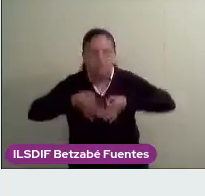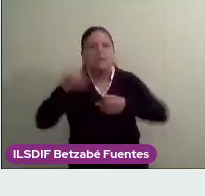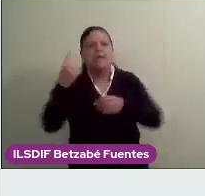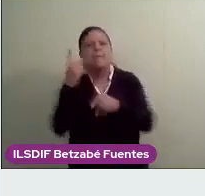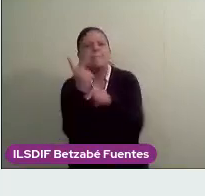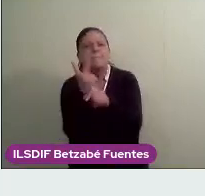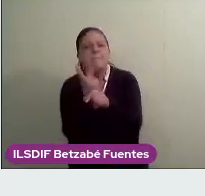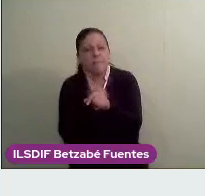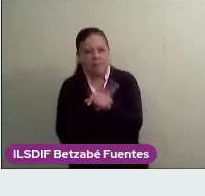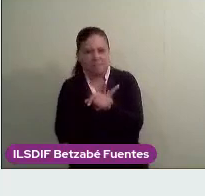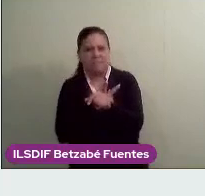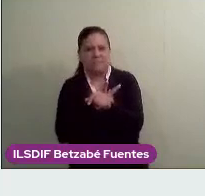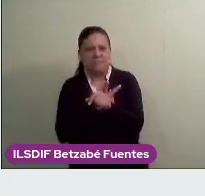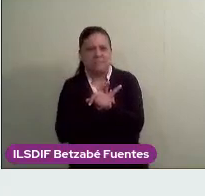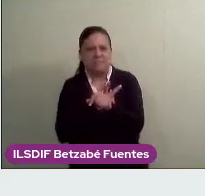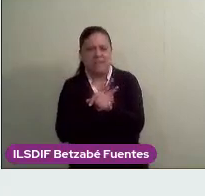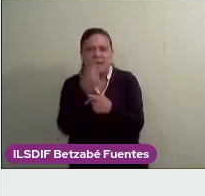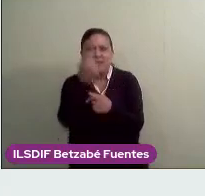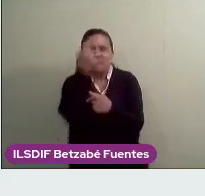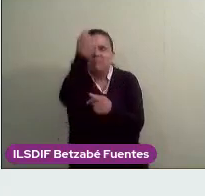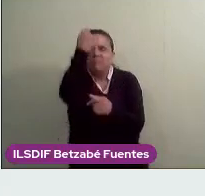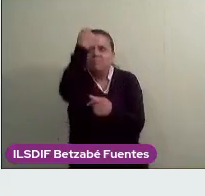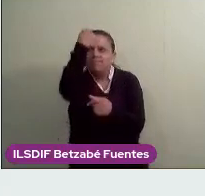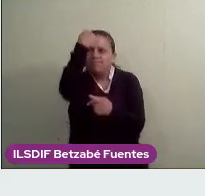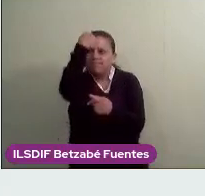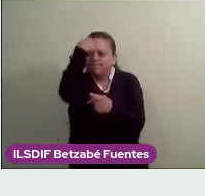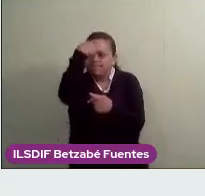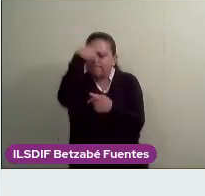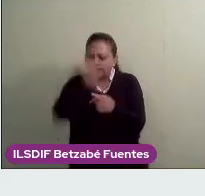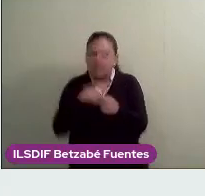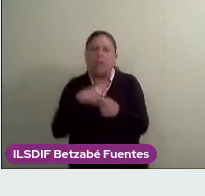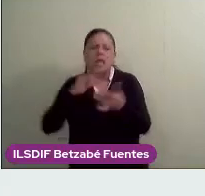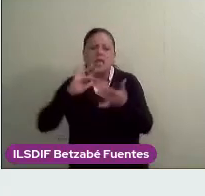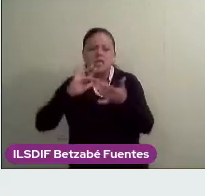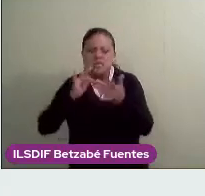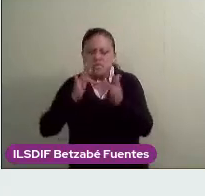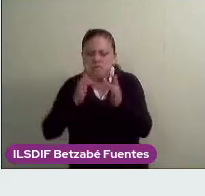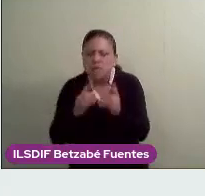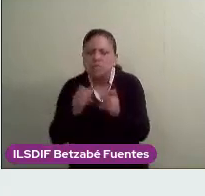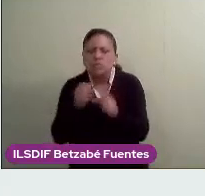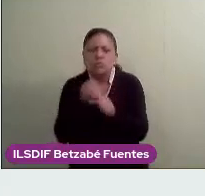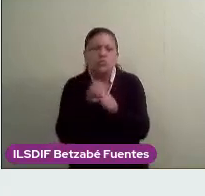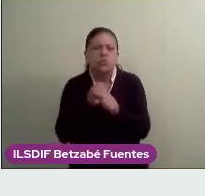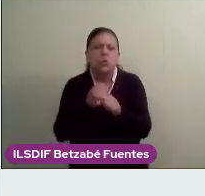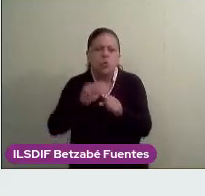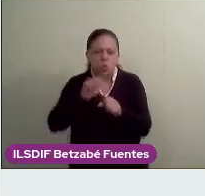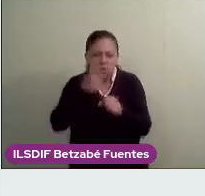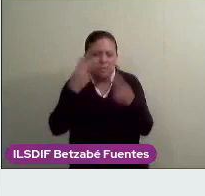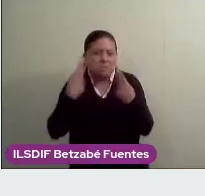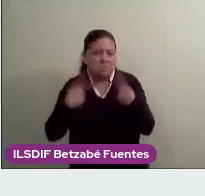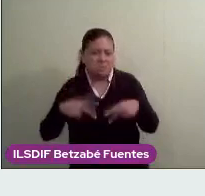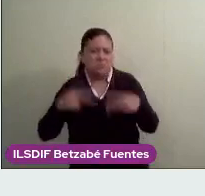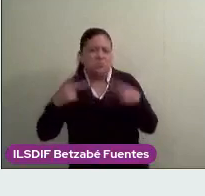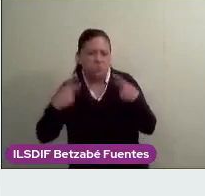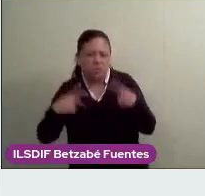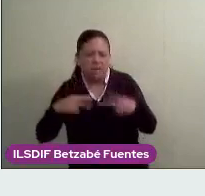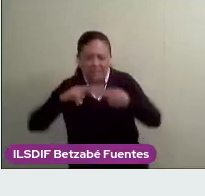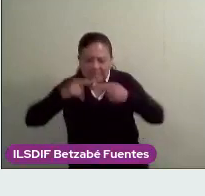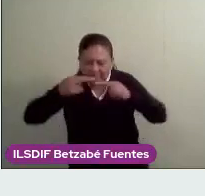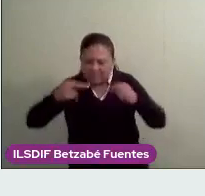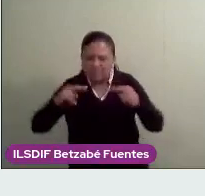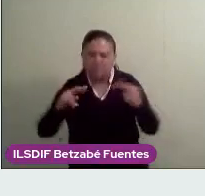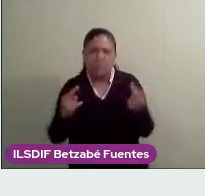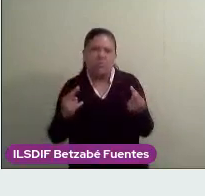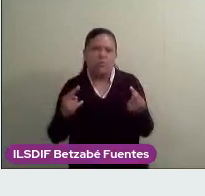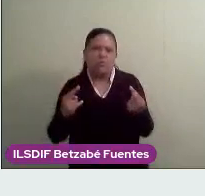con pues, sus interacciones sociales, qué es lo que está pasando con sus emociones, si reconoce las emociones, irle haciendo pues